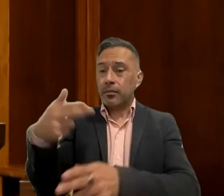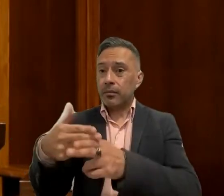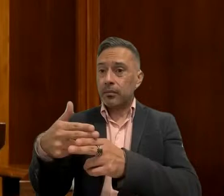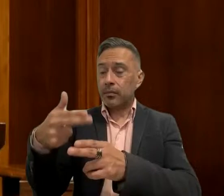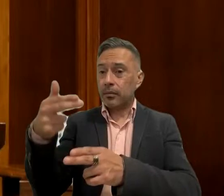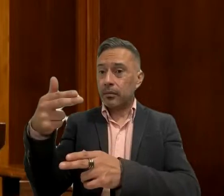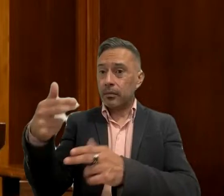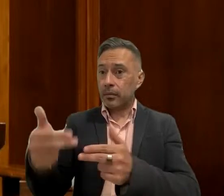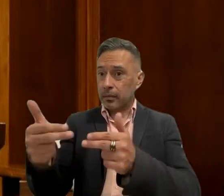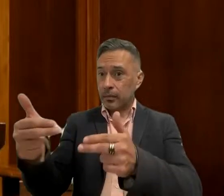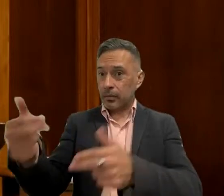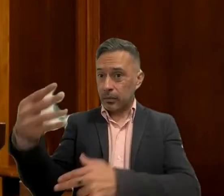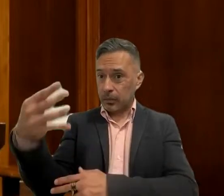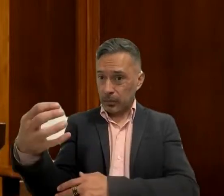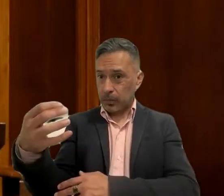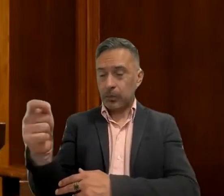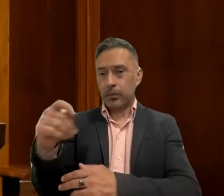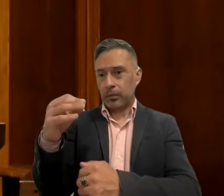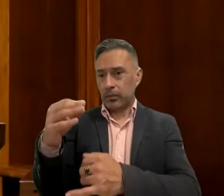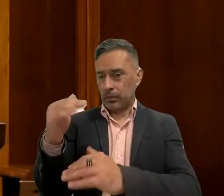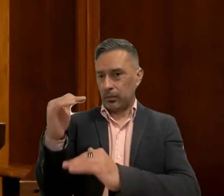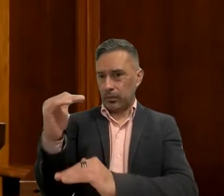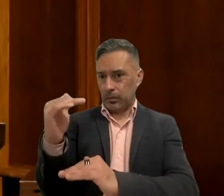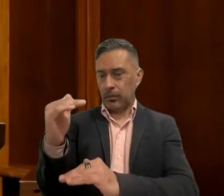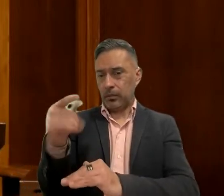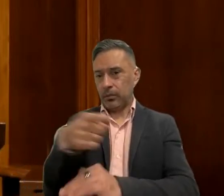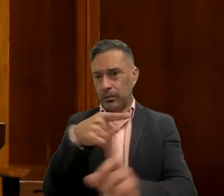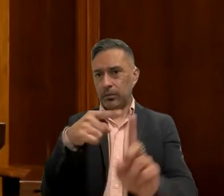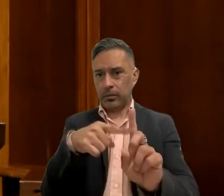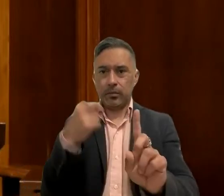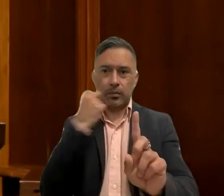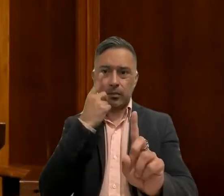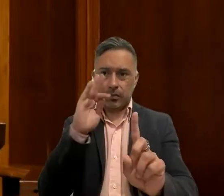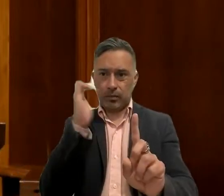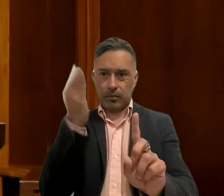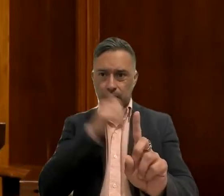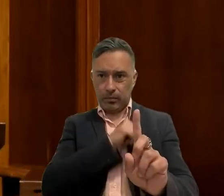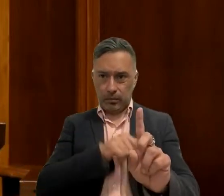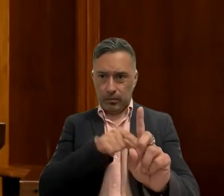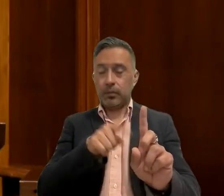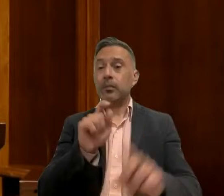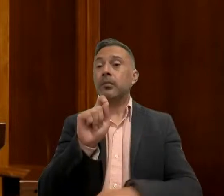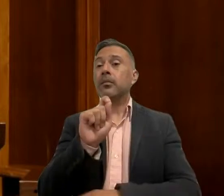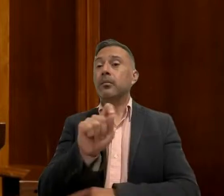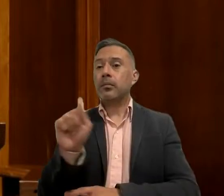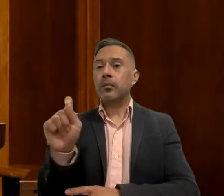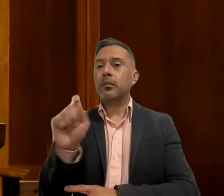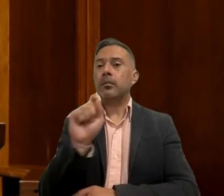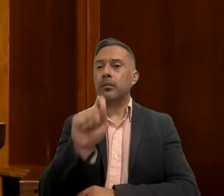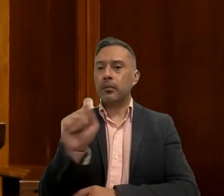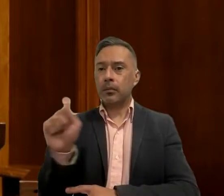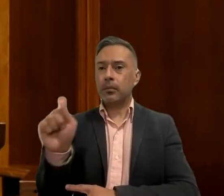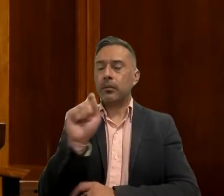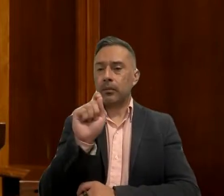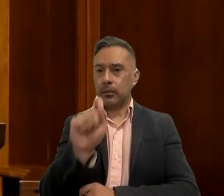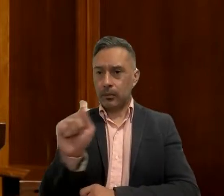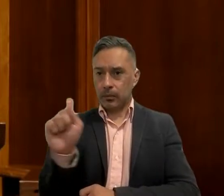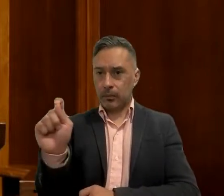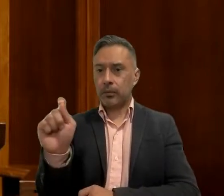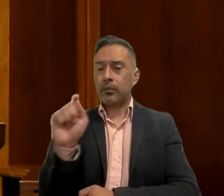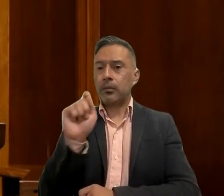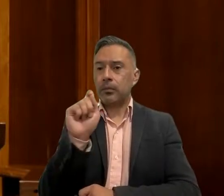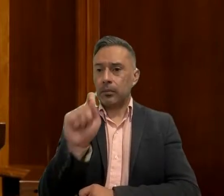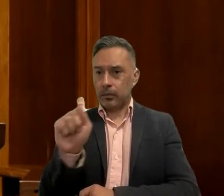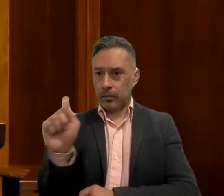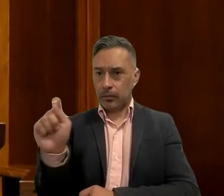esté ejerciendo la titularidad de la diputación. Puntos suspensivos, puntos suspensivos, puntos suspensivos, puntos